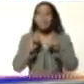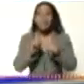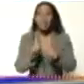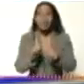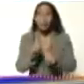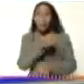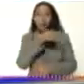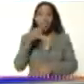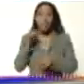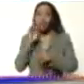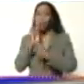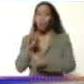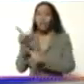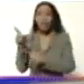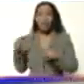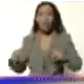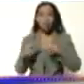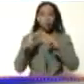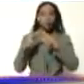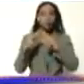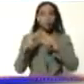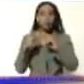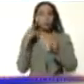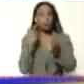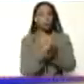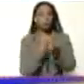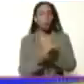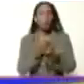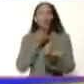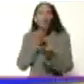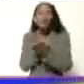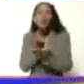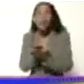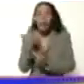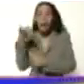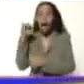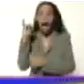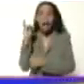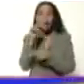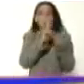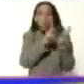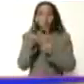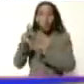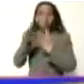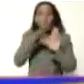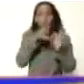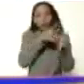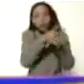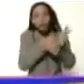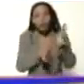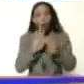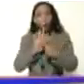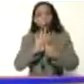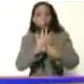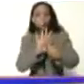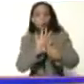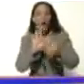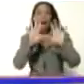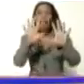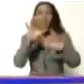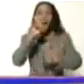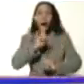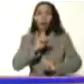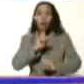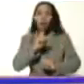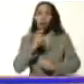el resultado de este importante encuentro, presentamos una propuesta que consiste en una agenda estructural proyectada a 10 años.